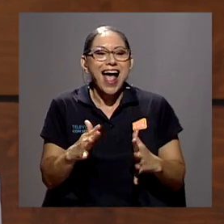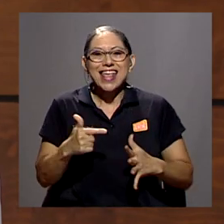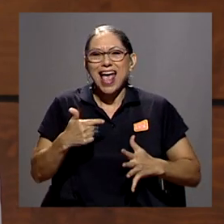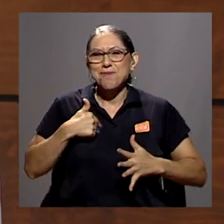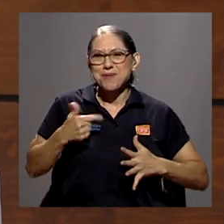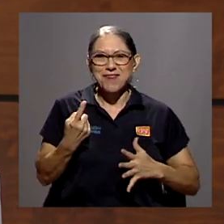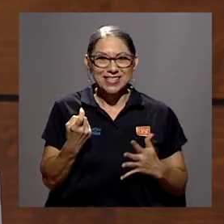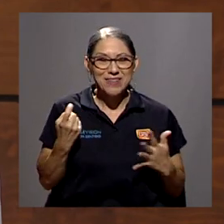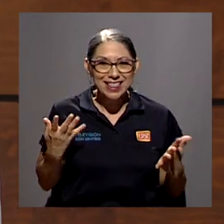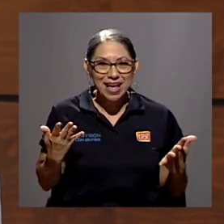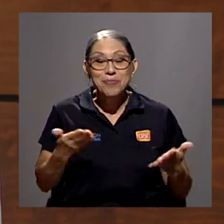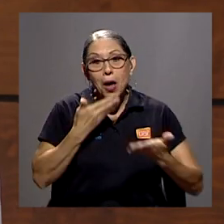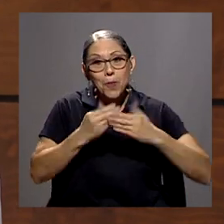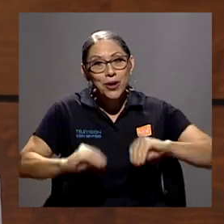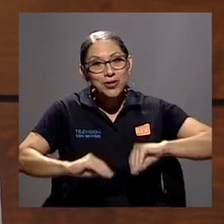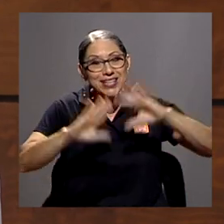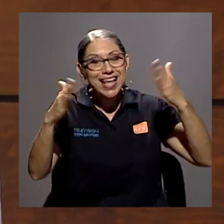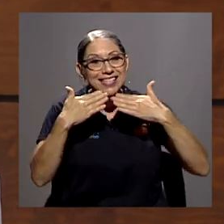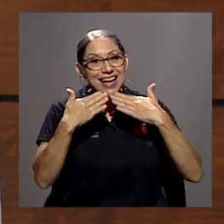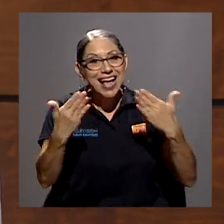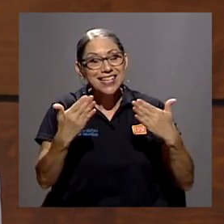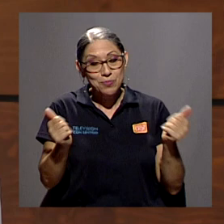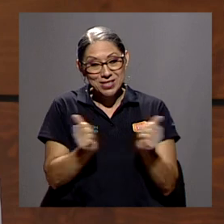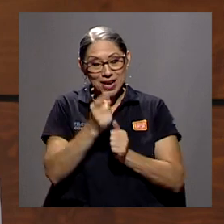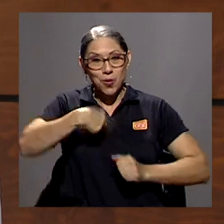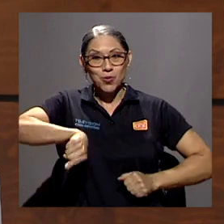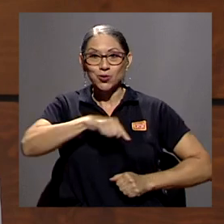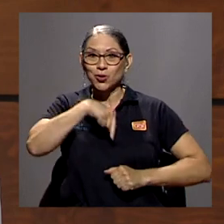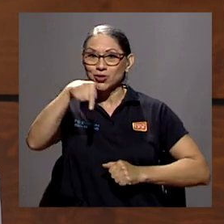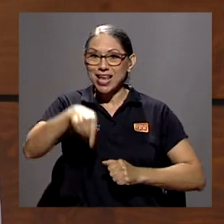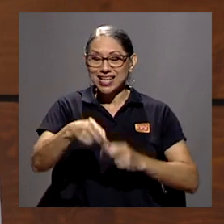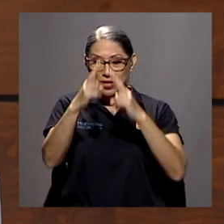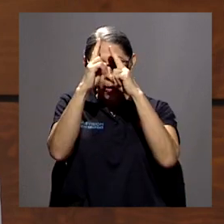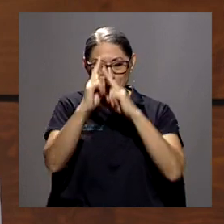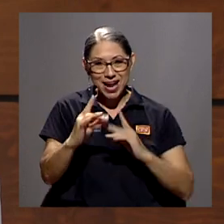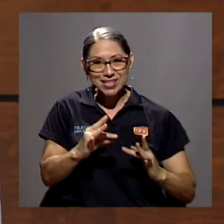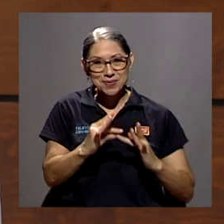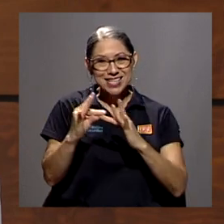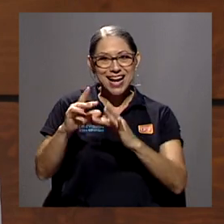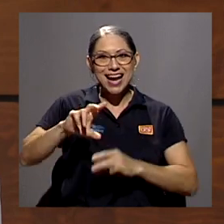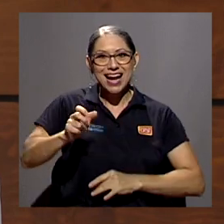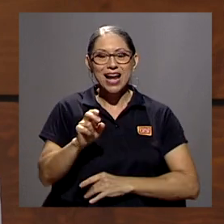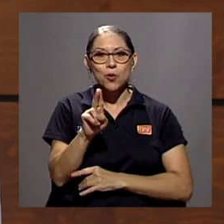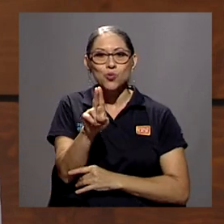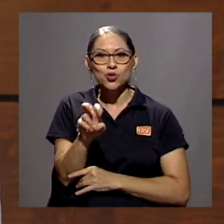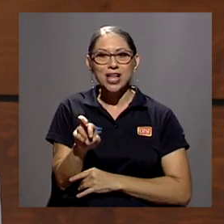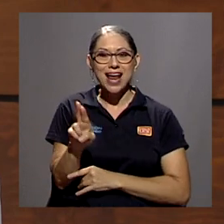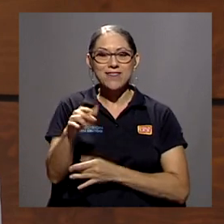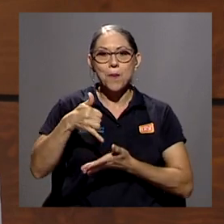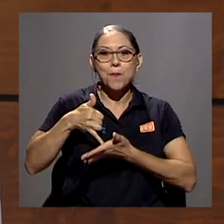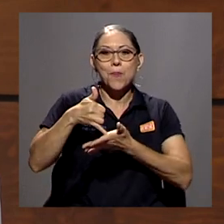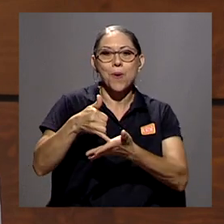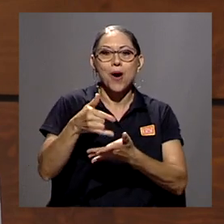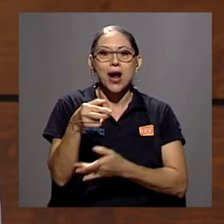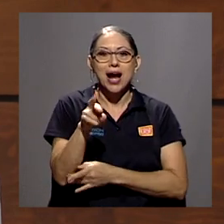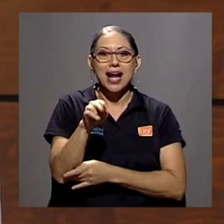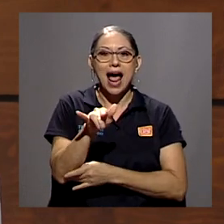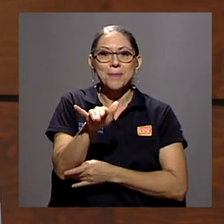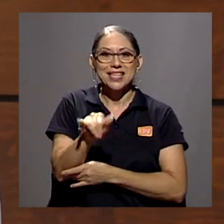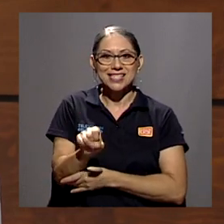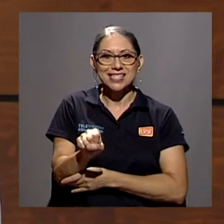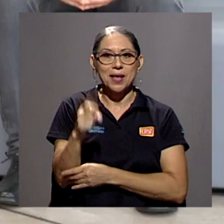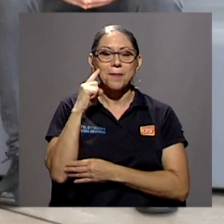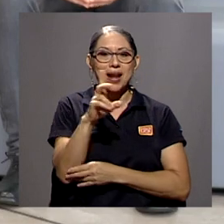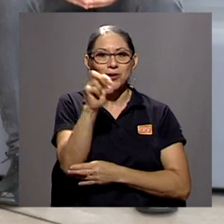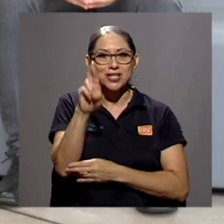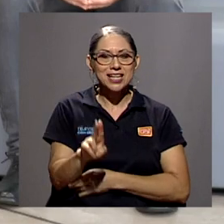buenos días y muchas gracias por estar con nosotros en este homenaje muy especial que hacemos en canal ustedes grammys para costa rica como